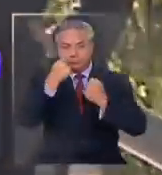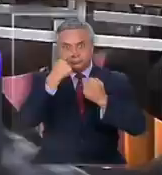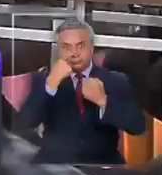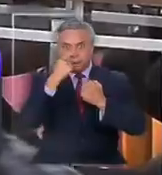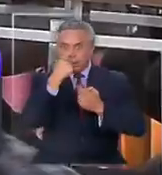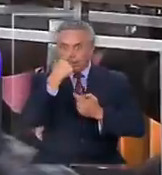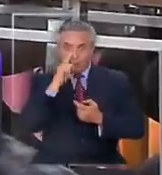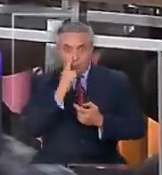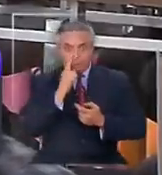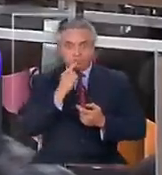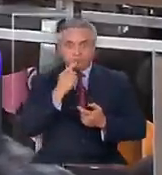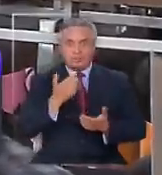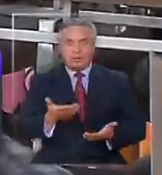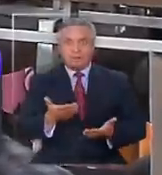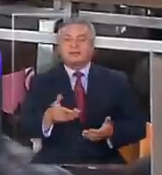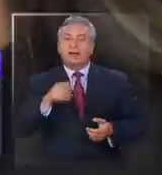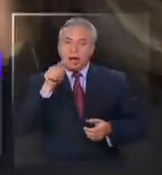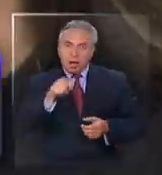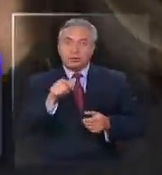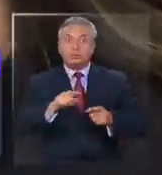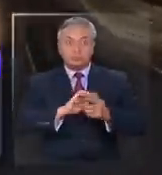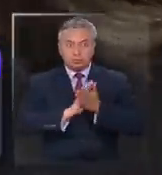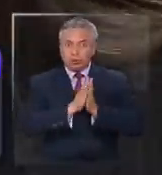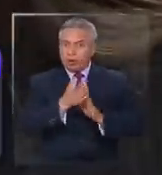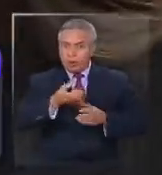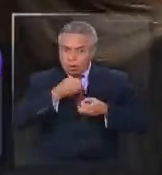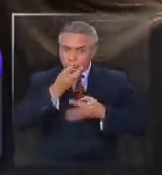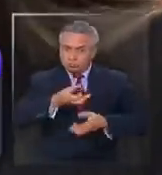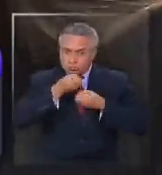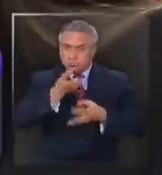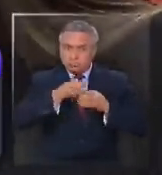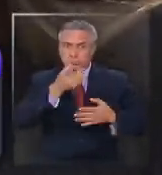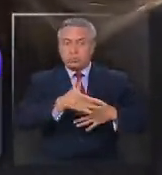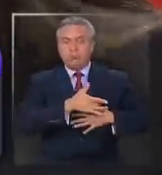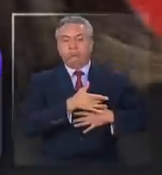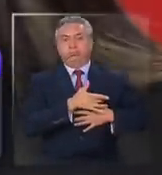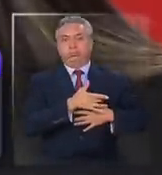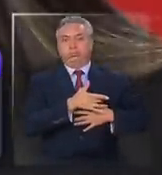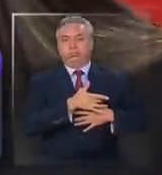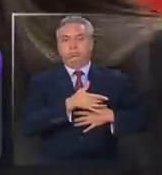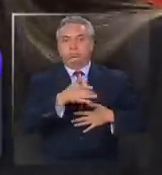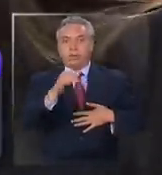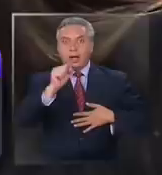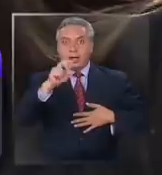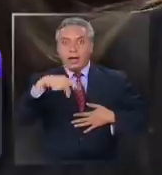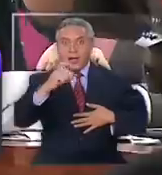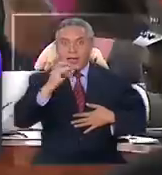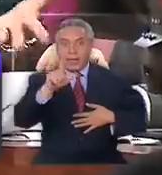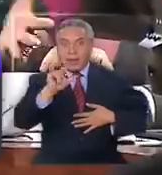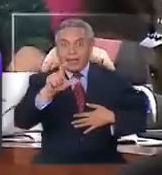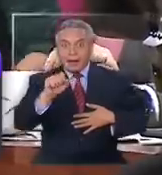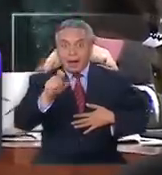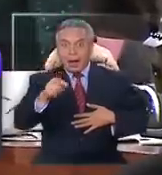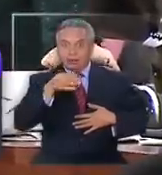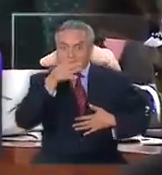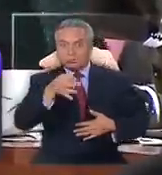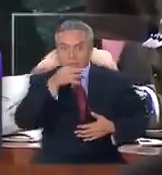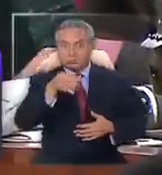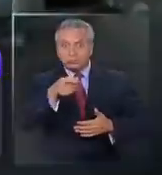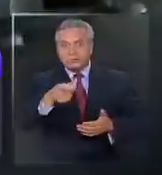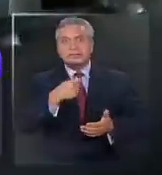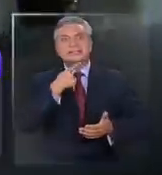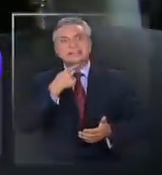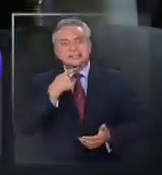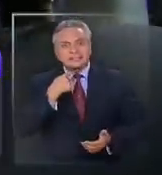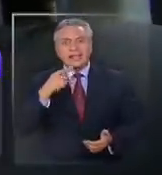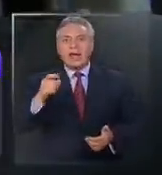tuve. Parte del relato que conmocionó a todos, contactamos a Angélica Zambrano, la voz detrás del teléfono. Le contamos del deseo de